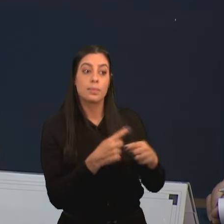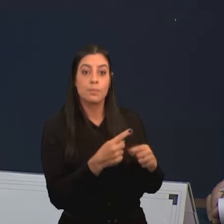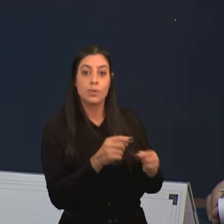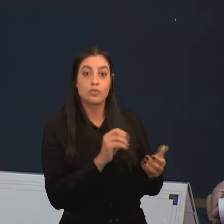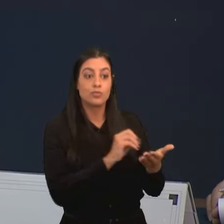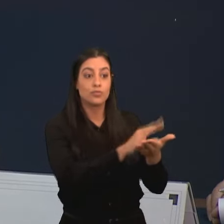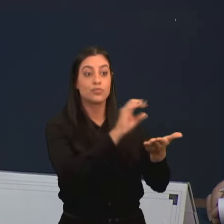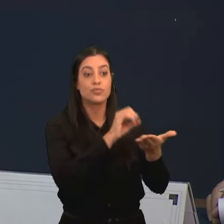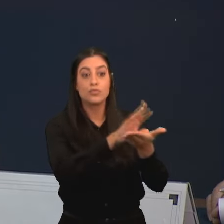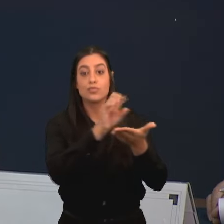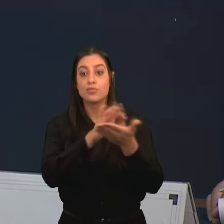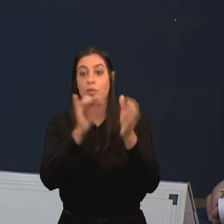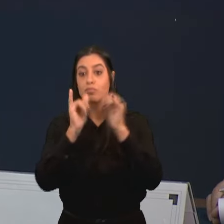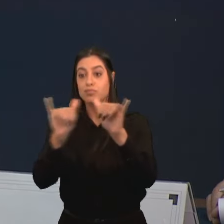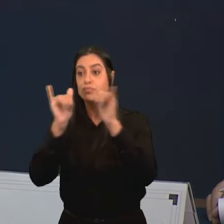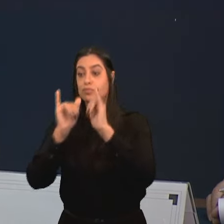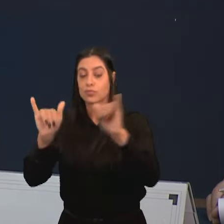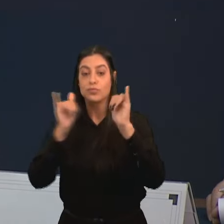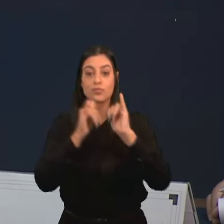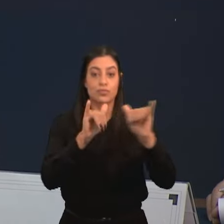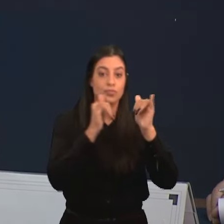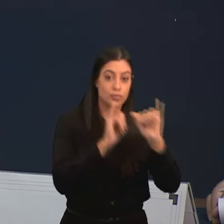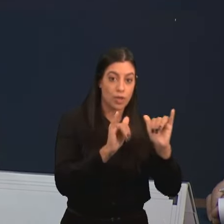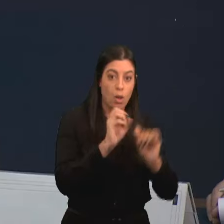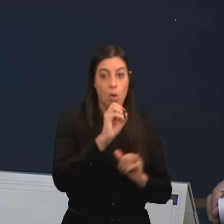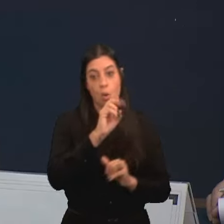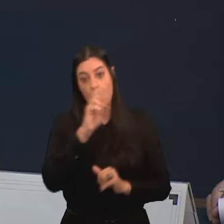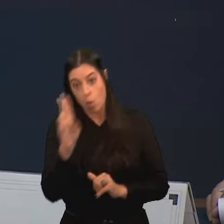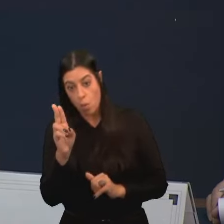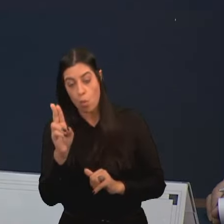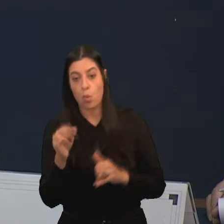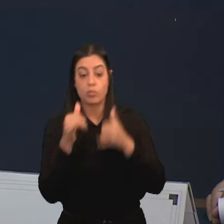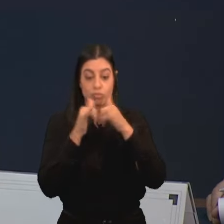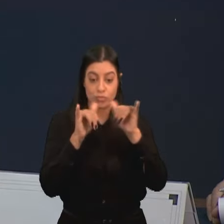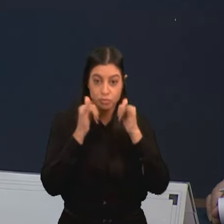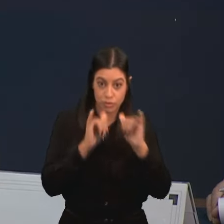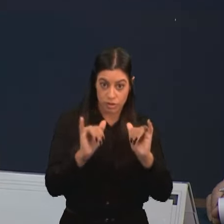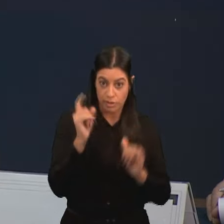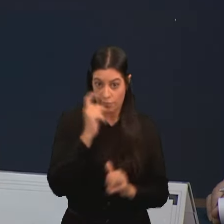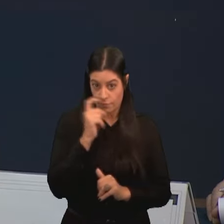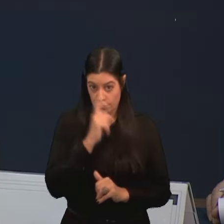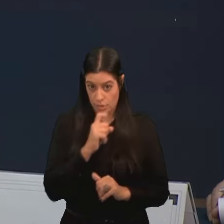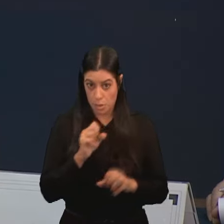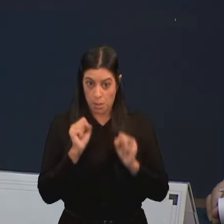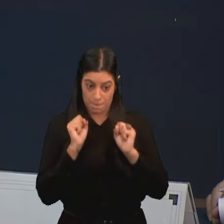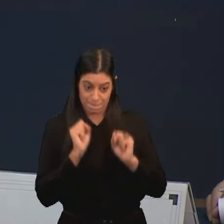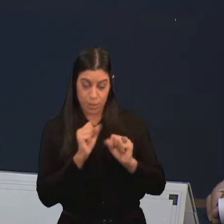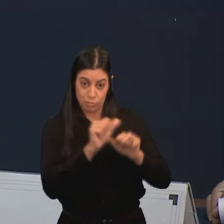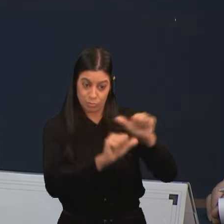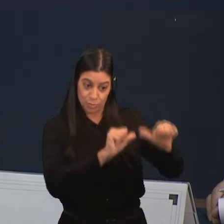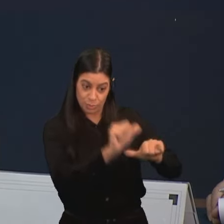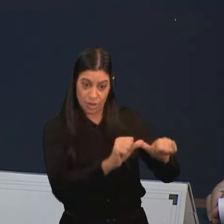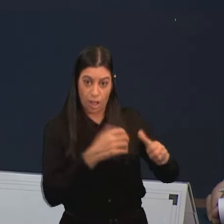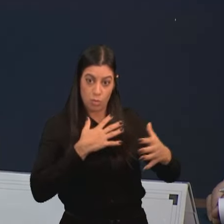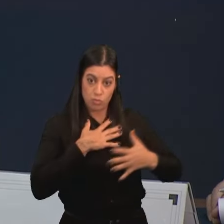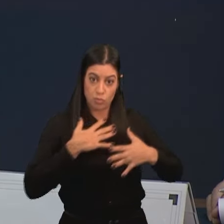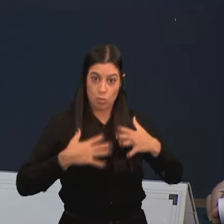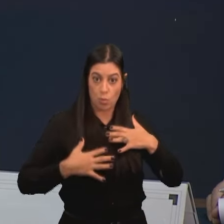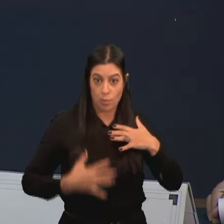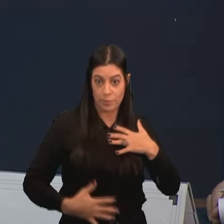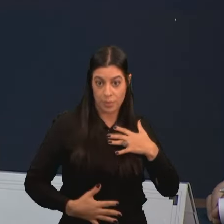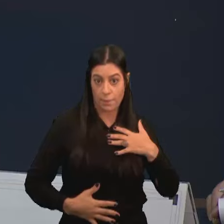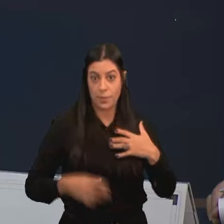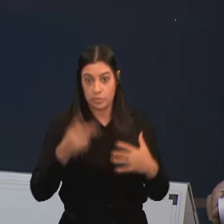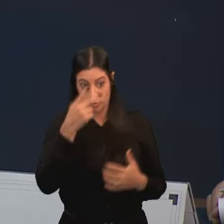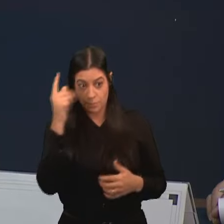y bombardearlas con informaciones o con desinformaciones y que puedo interferir en su comportamiento